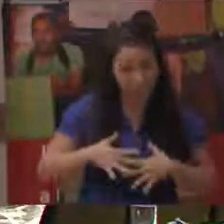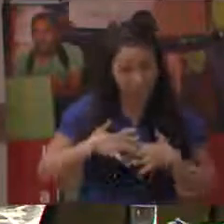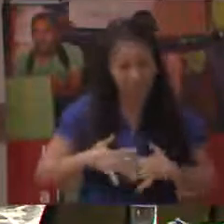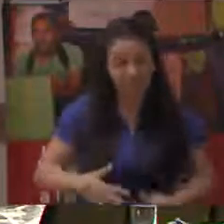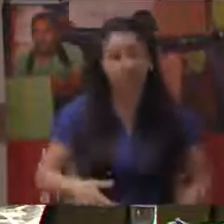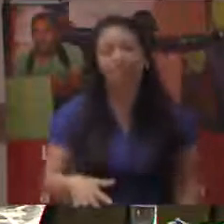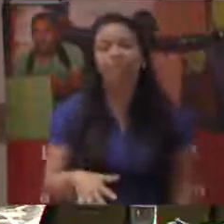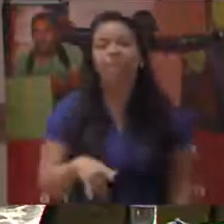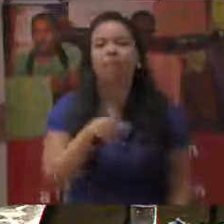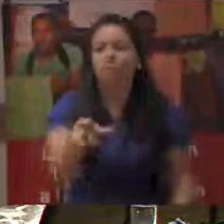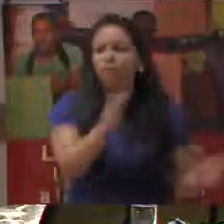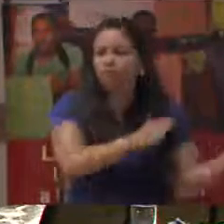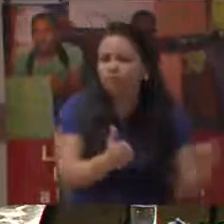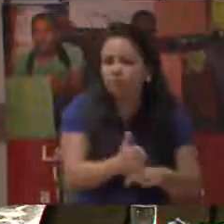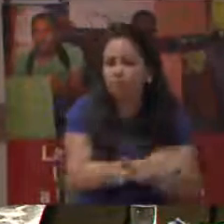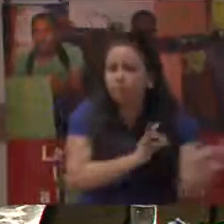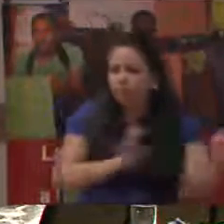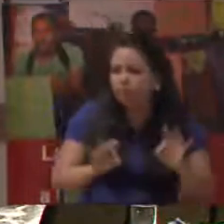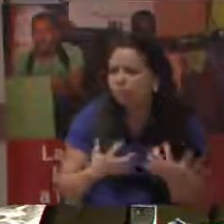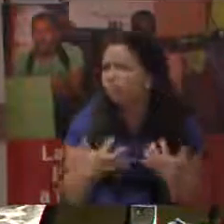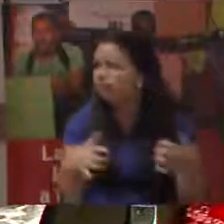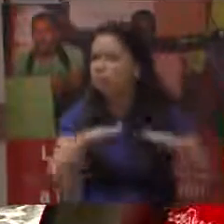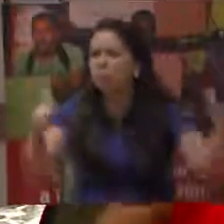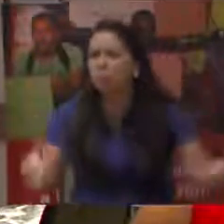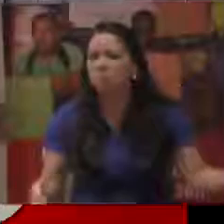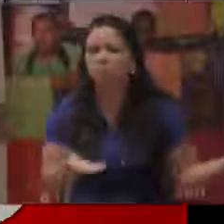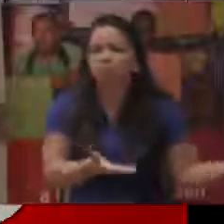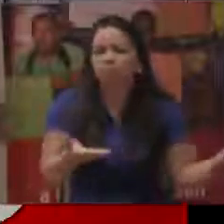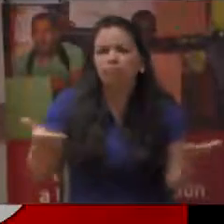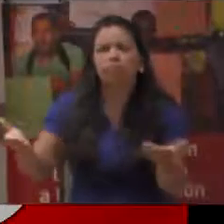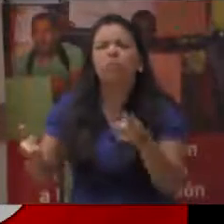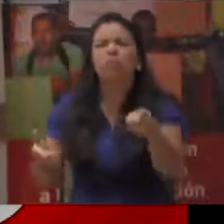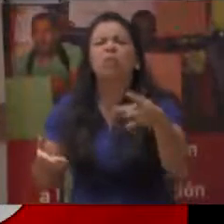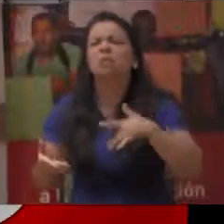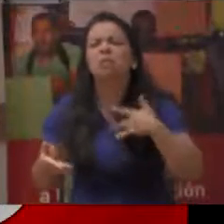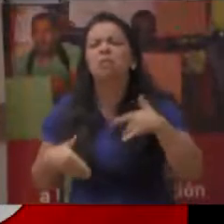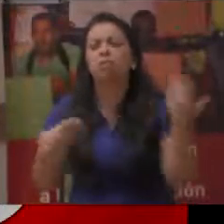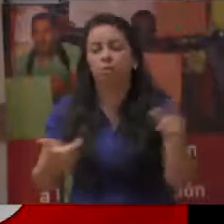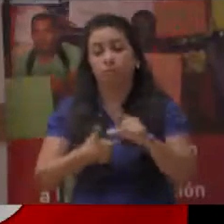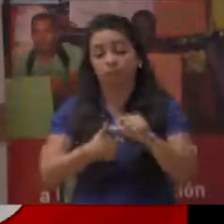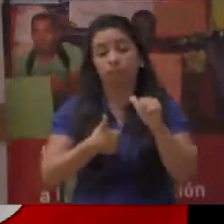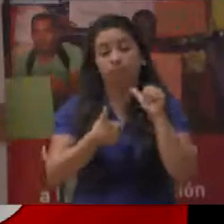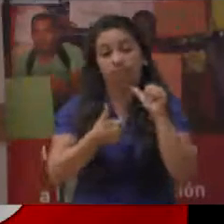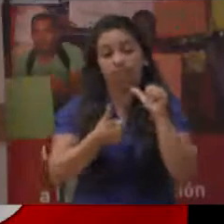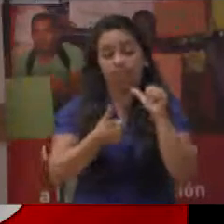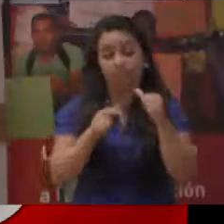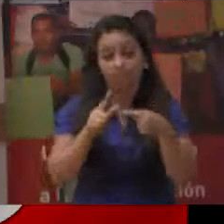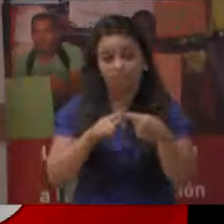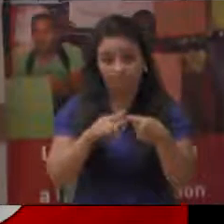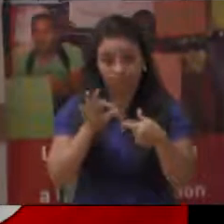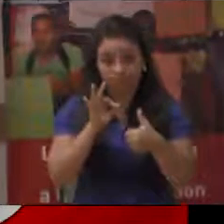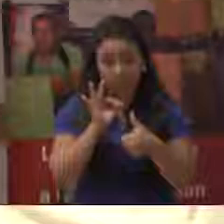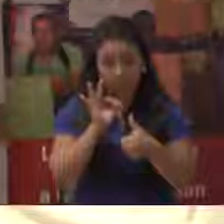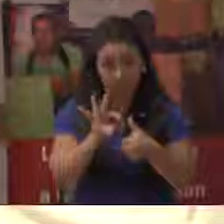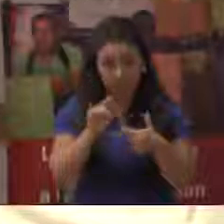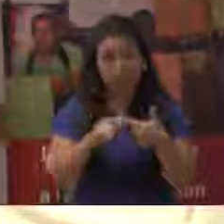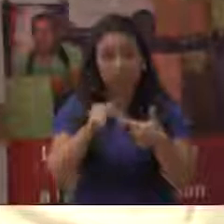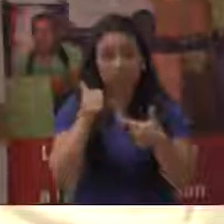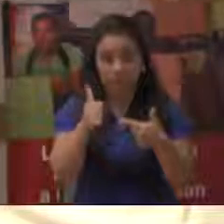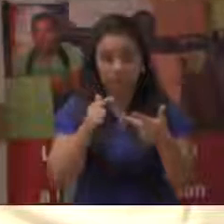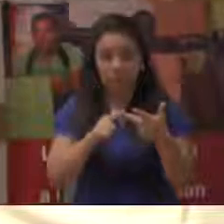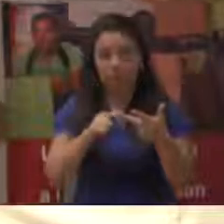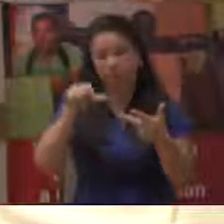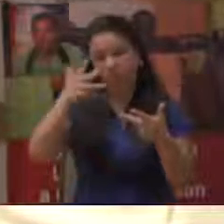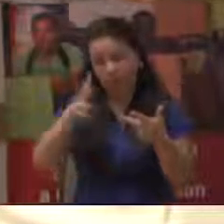Considera que la organización del evento facilitó el desarrollo de la audiencia de manera A, excelente, B, bueno, C, regular, D, deficiente, E,